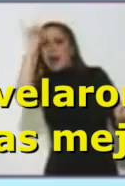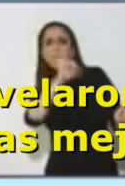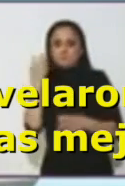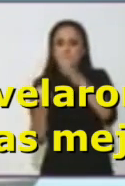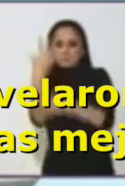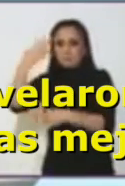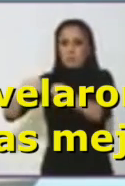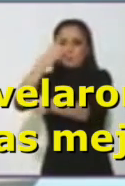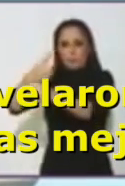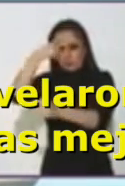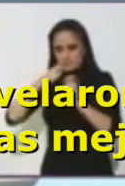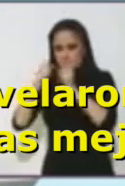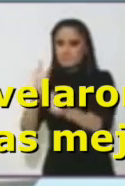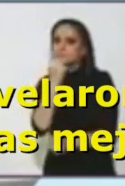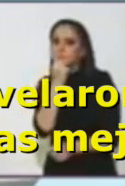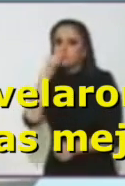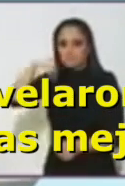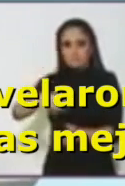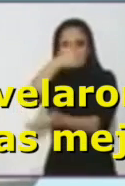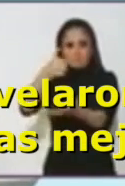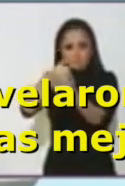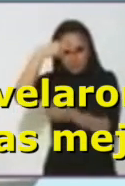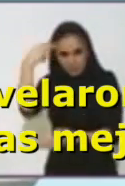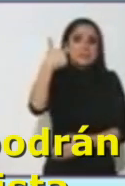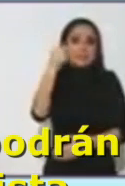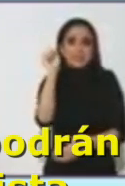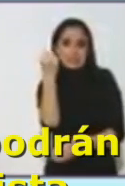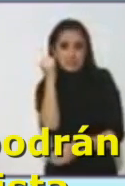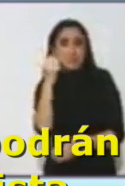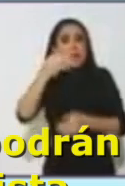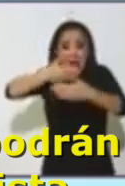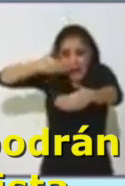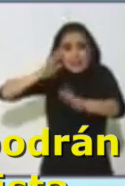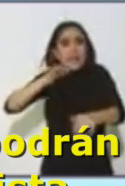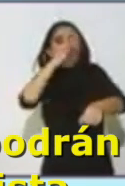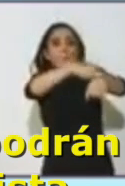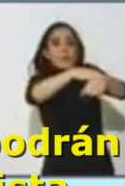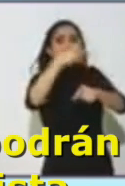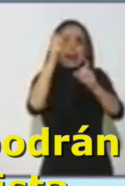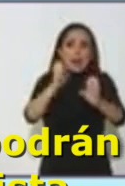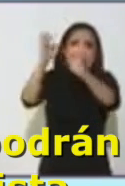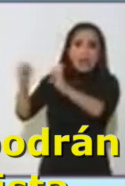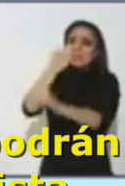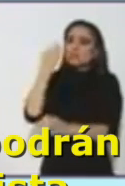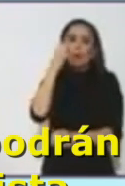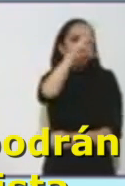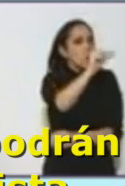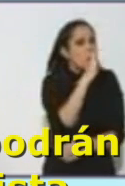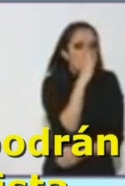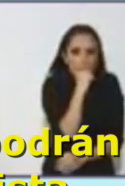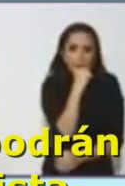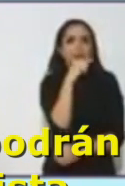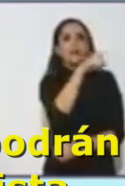magdaleno y sheinbaum pardo son las mejor posicionadas la primera dijo que el 1 de julio los capitalinos